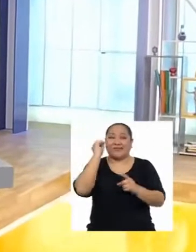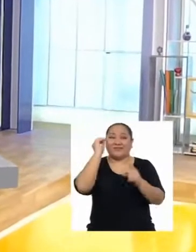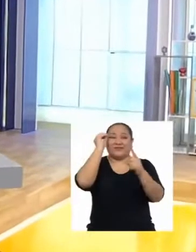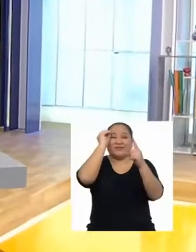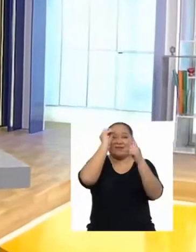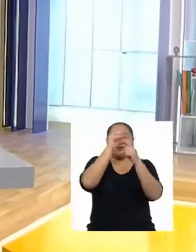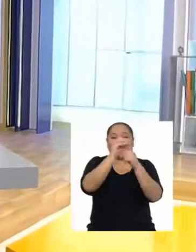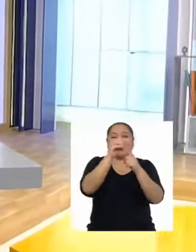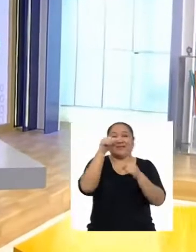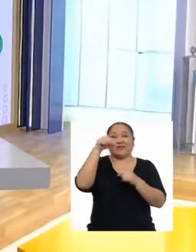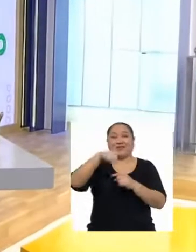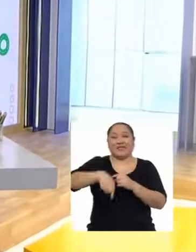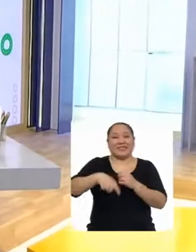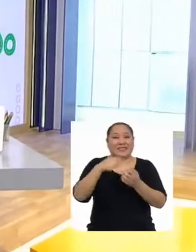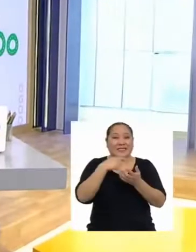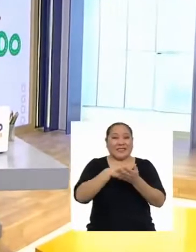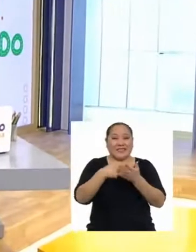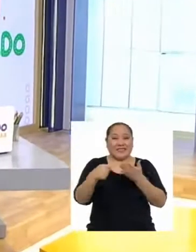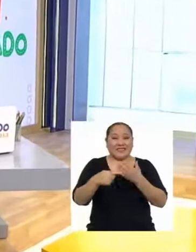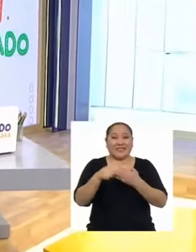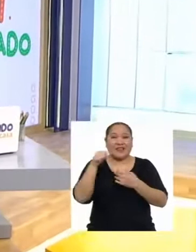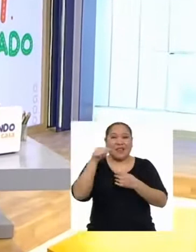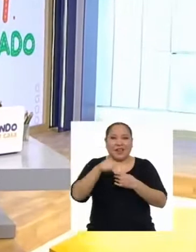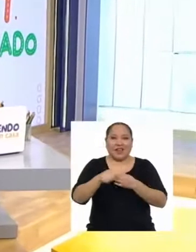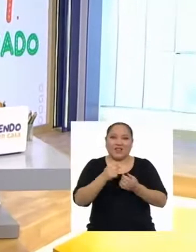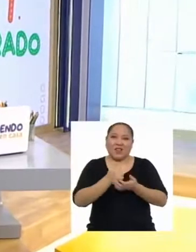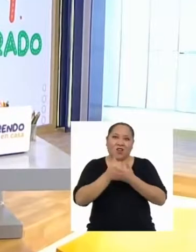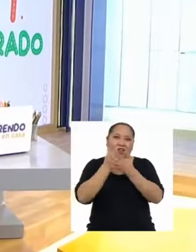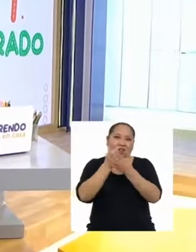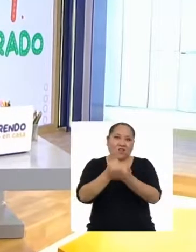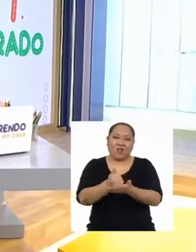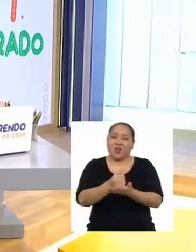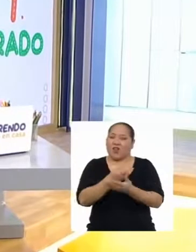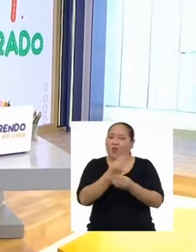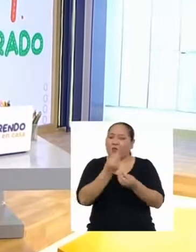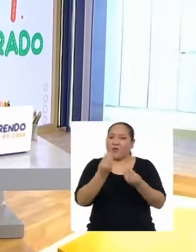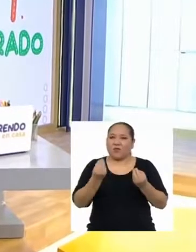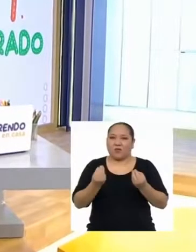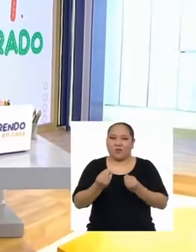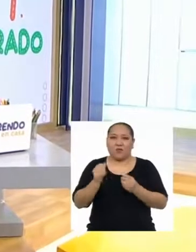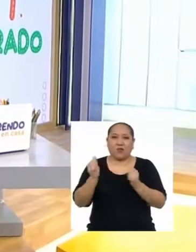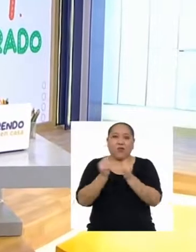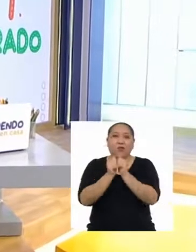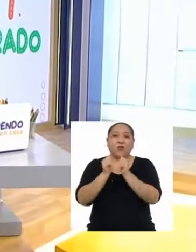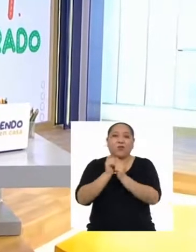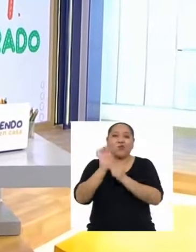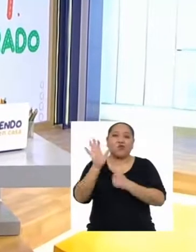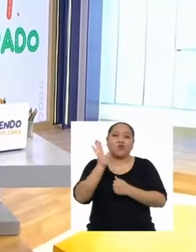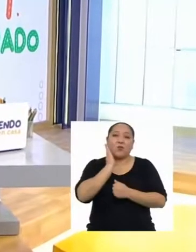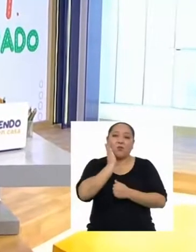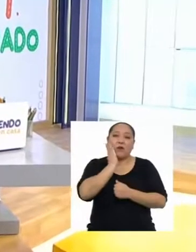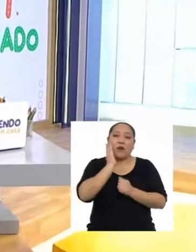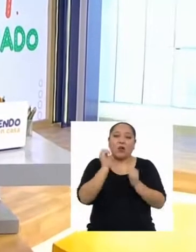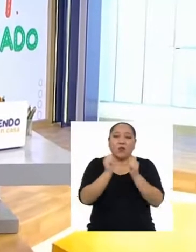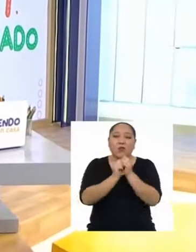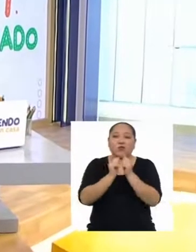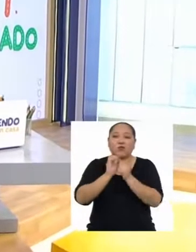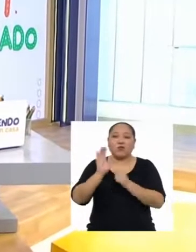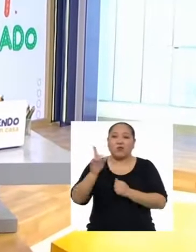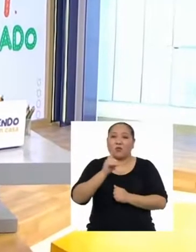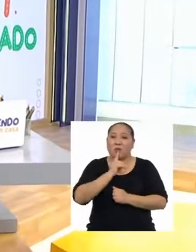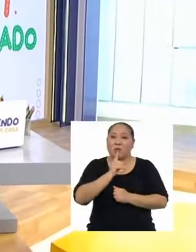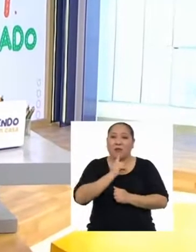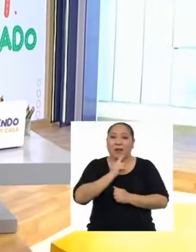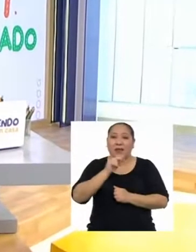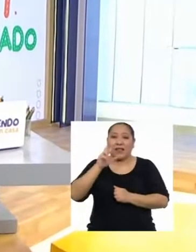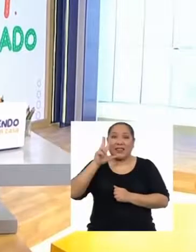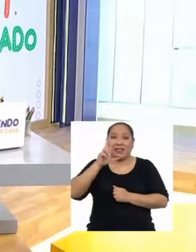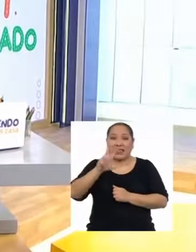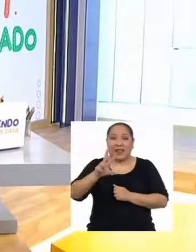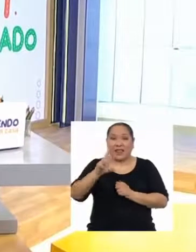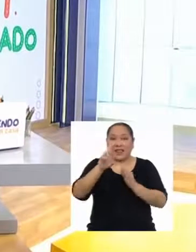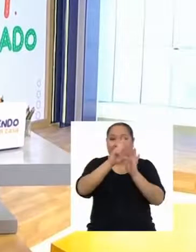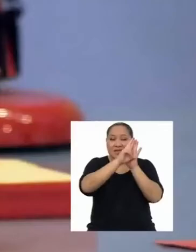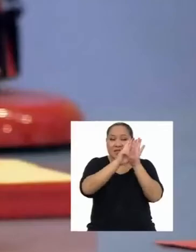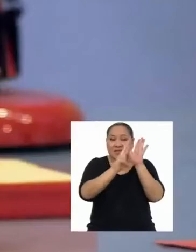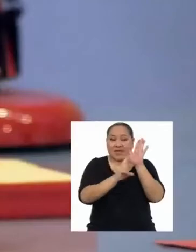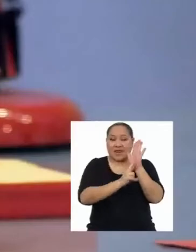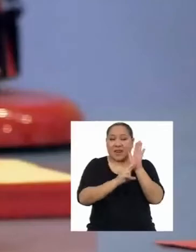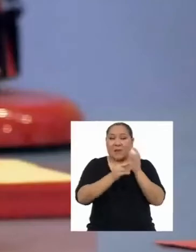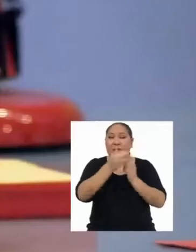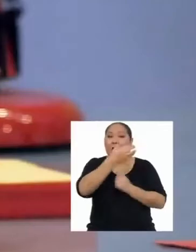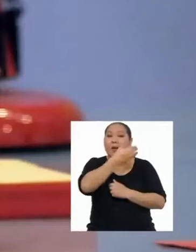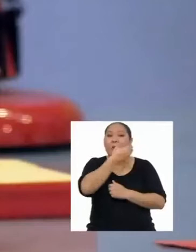muy provechoso. Junto con su mamá y su papá, lograron 3 acuerdos para mejorar su